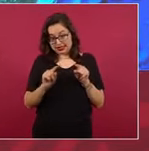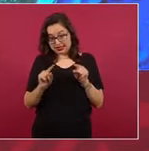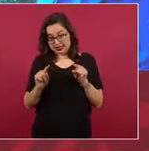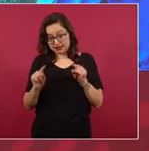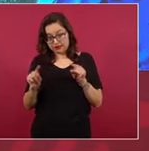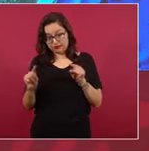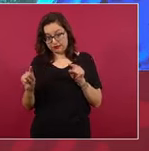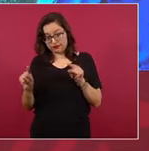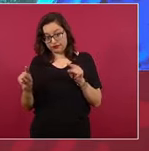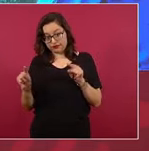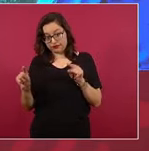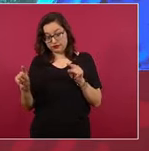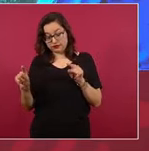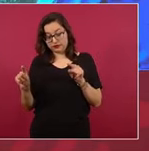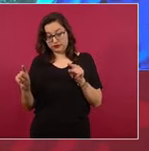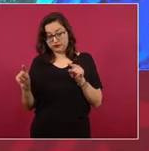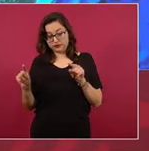irnos por aquí.